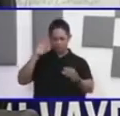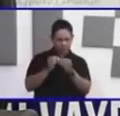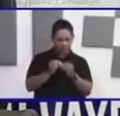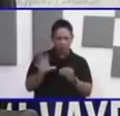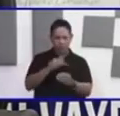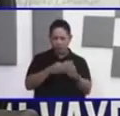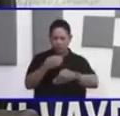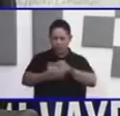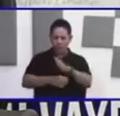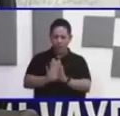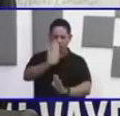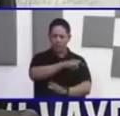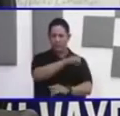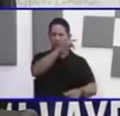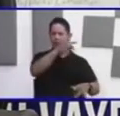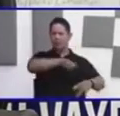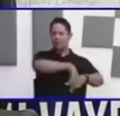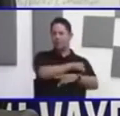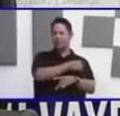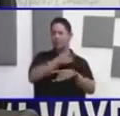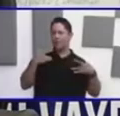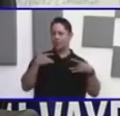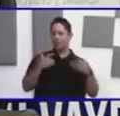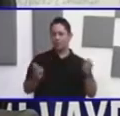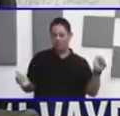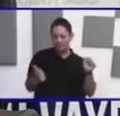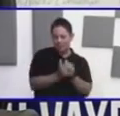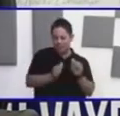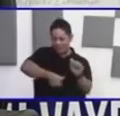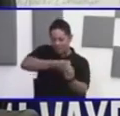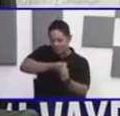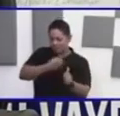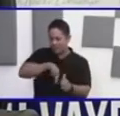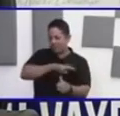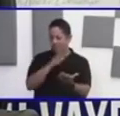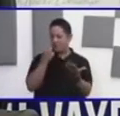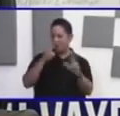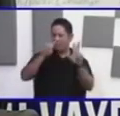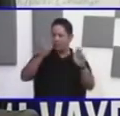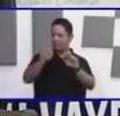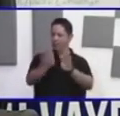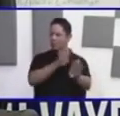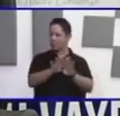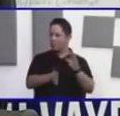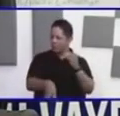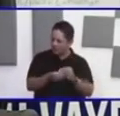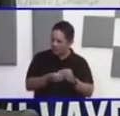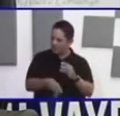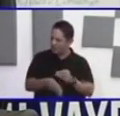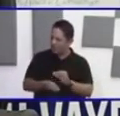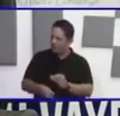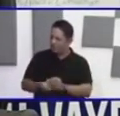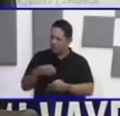tenía que ir sintonizado con el Ministerio de Salud. El Ministerio de Salud no solo nos acompañó en el concepto de las puertas, el Ministerio, el paso a paso de cómo